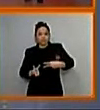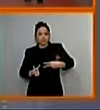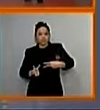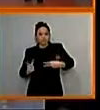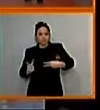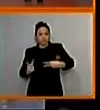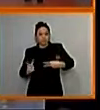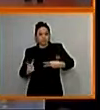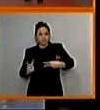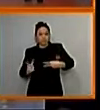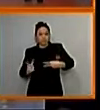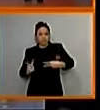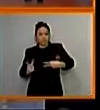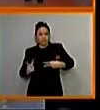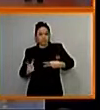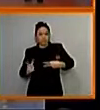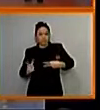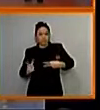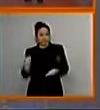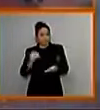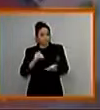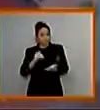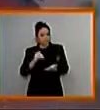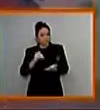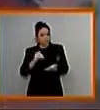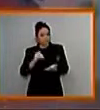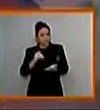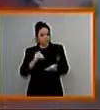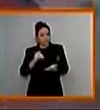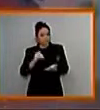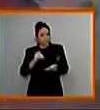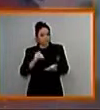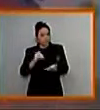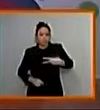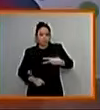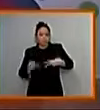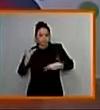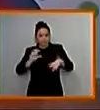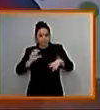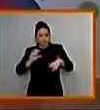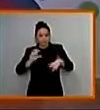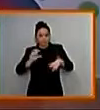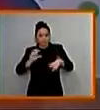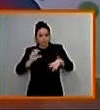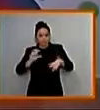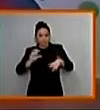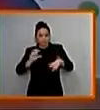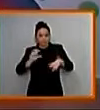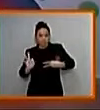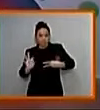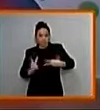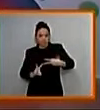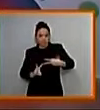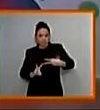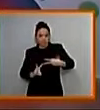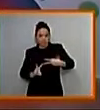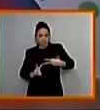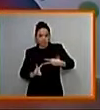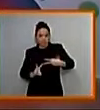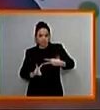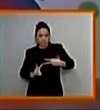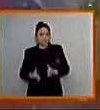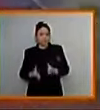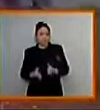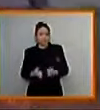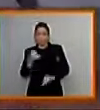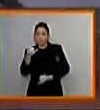2, segundo número premiado, 22. Repito los dos números premiados en esta noche, 09 y 22. Jugadores, y vamos a